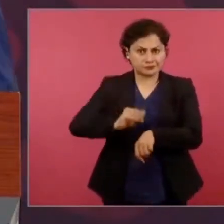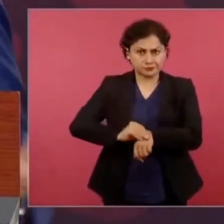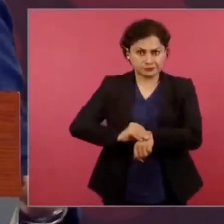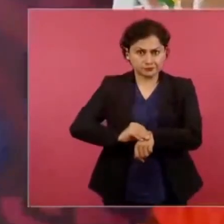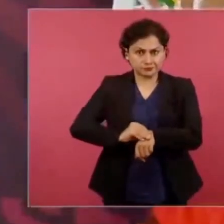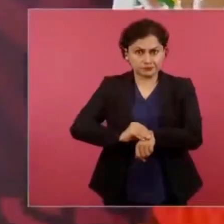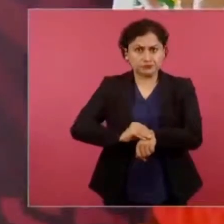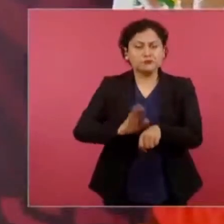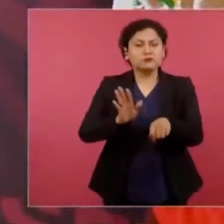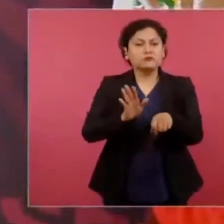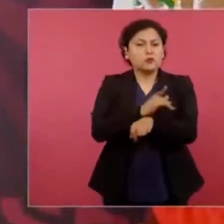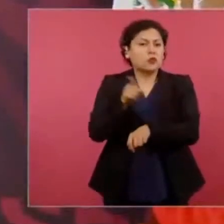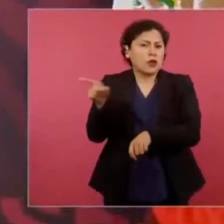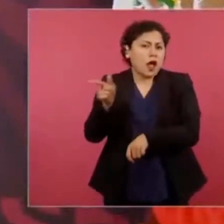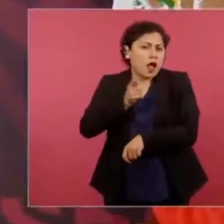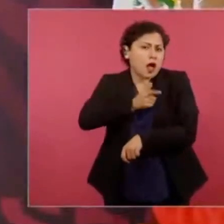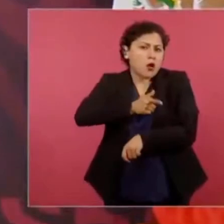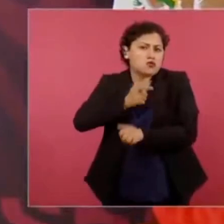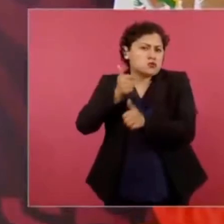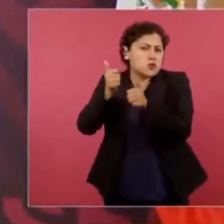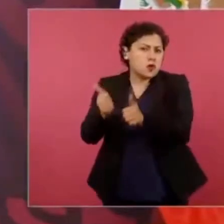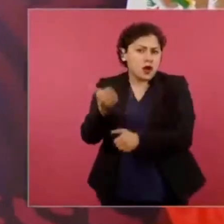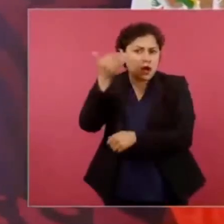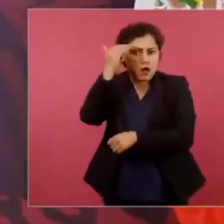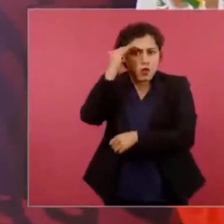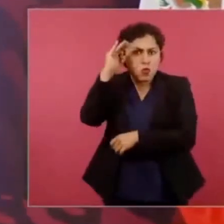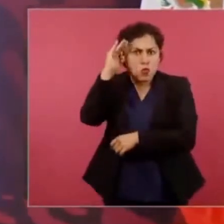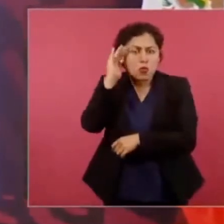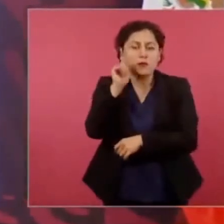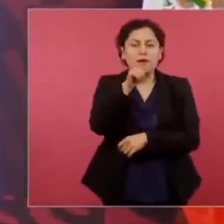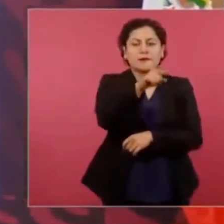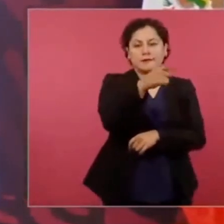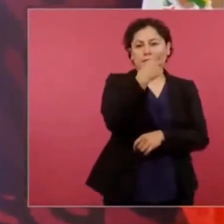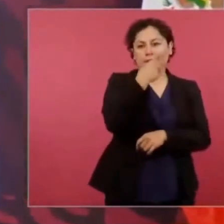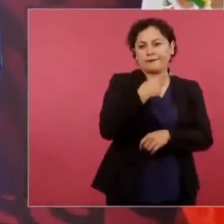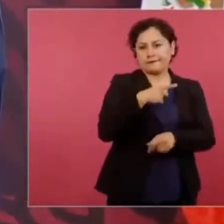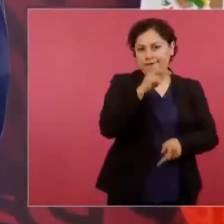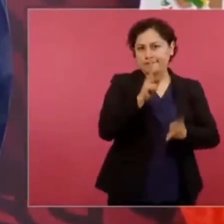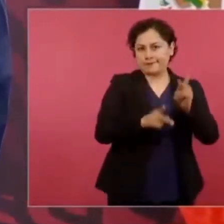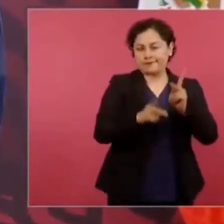porque no quieren abandonar Cuba. Entonces me decía que su abuelo